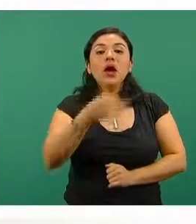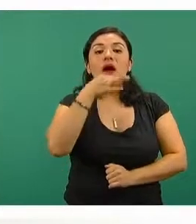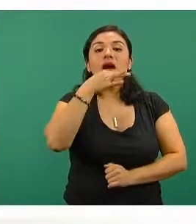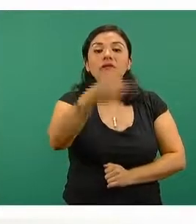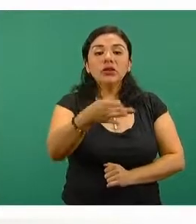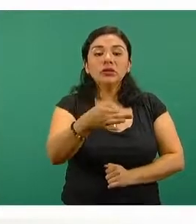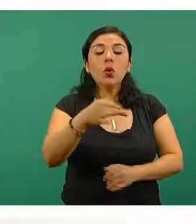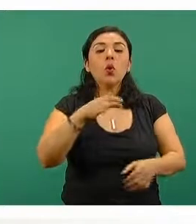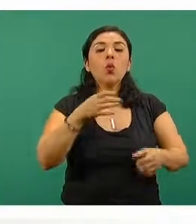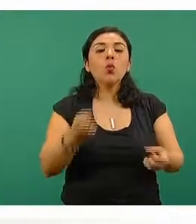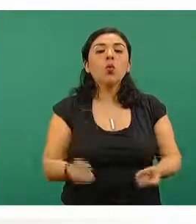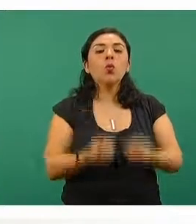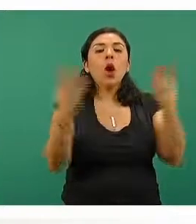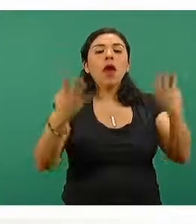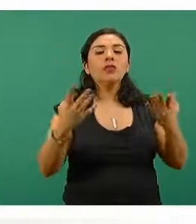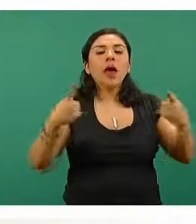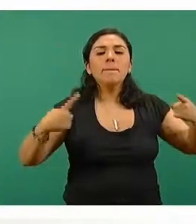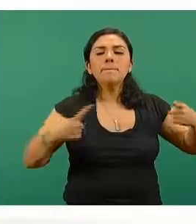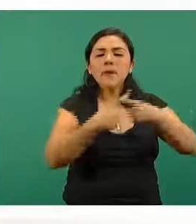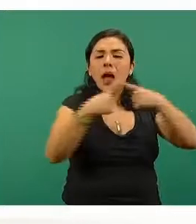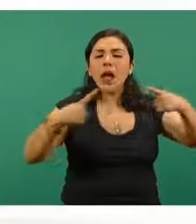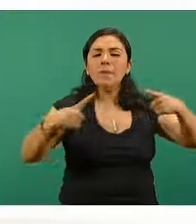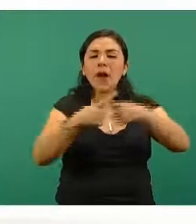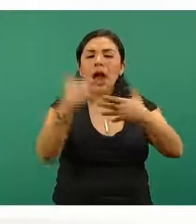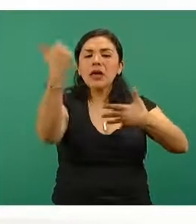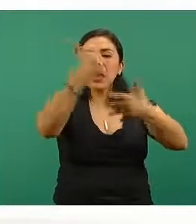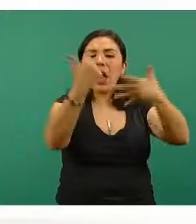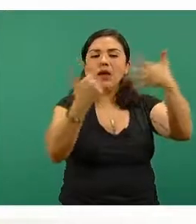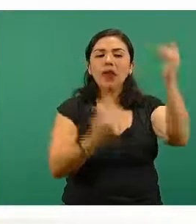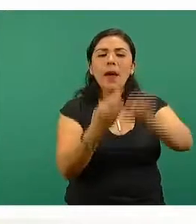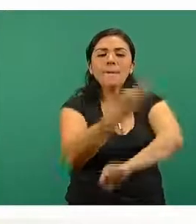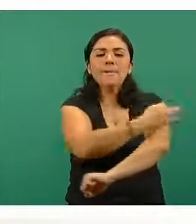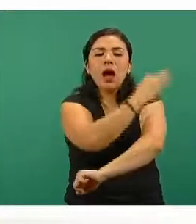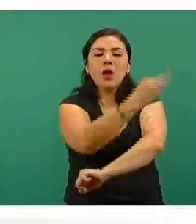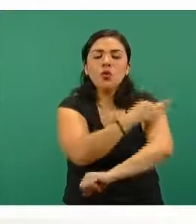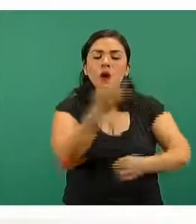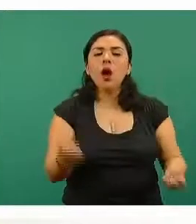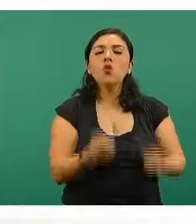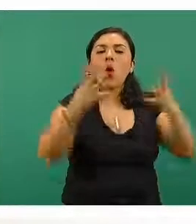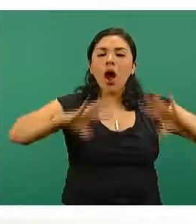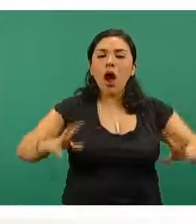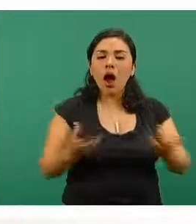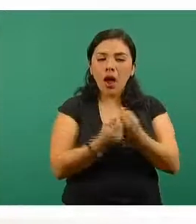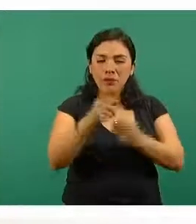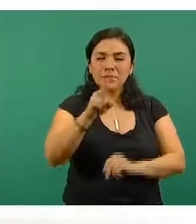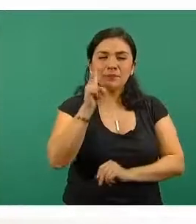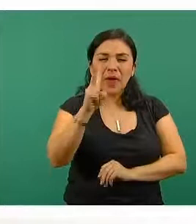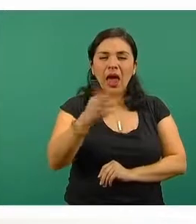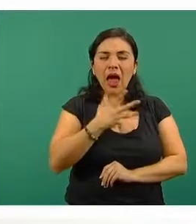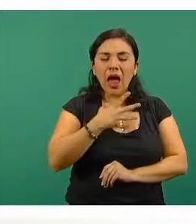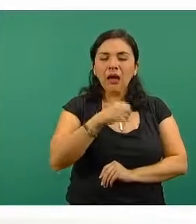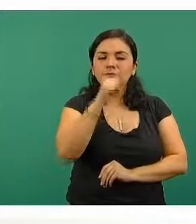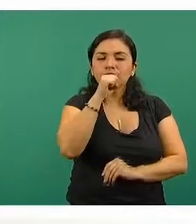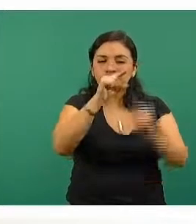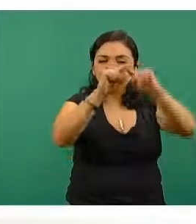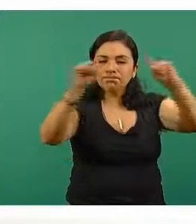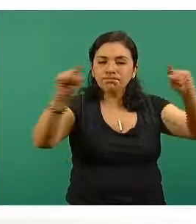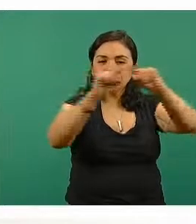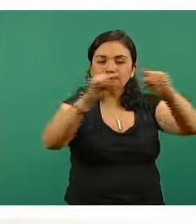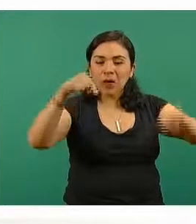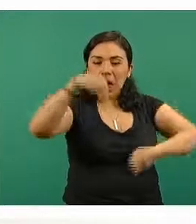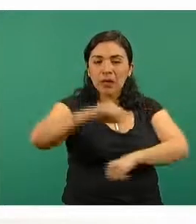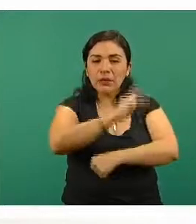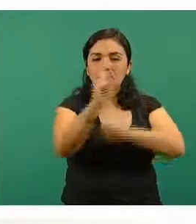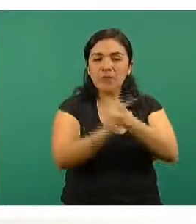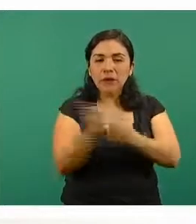notificación aquí del número de eventos adversos por cada una de las tipos de vacuna que ya están colocándose en nuestro